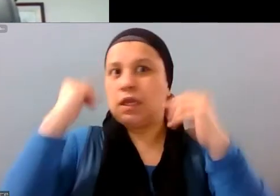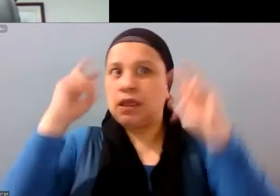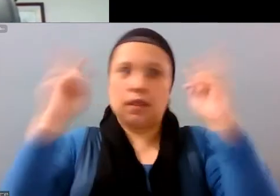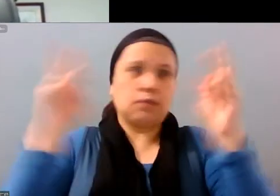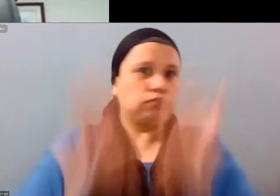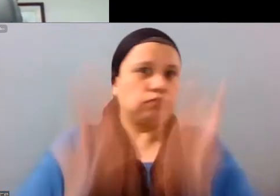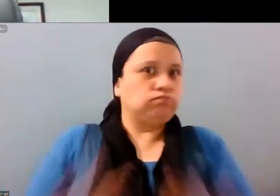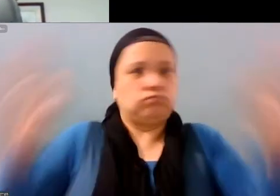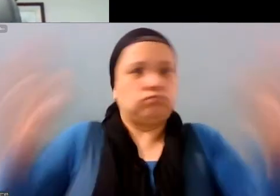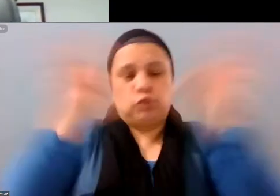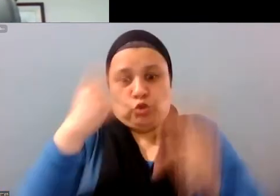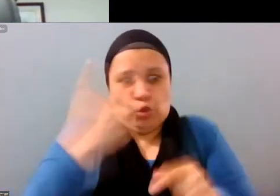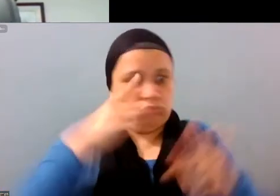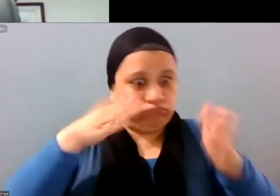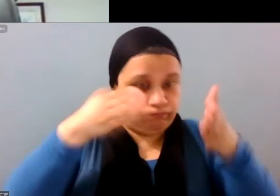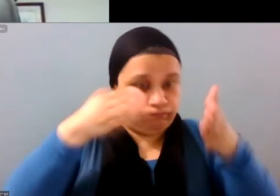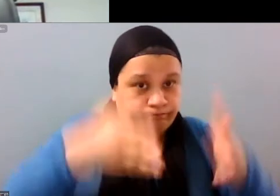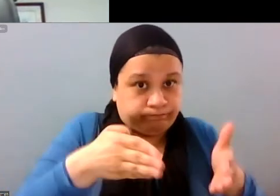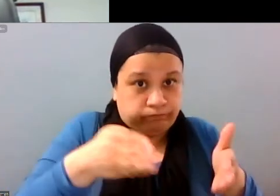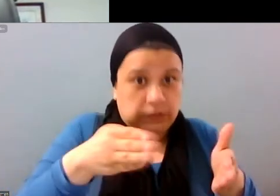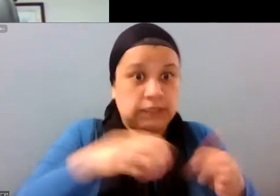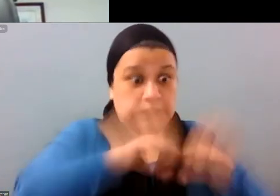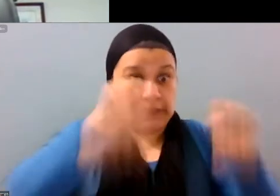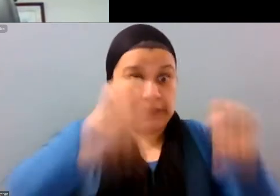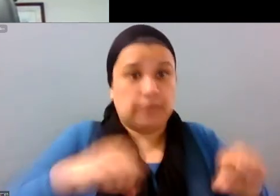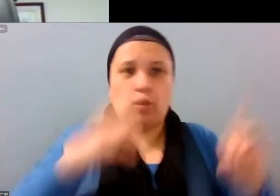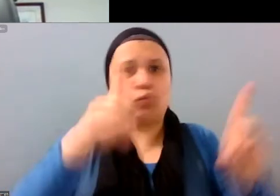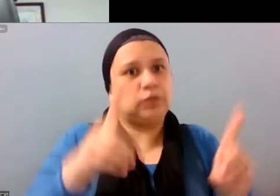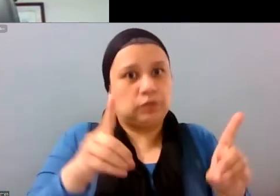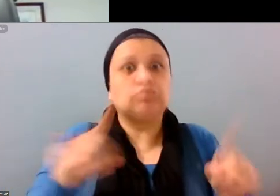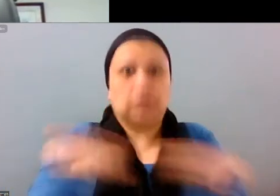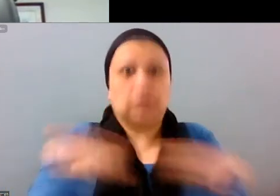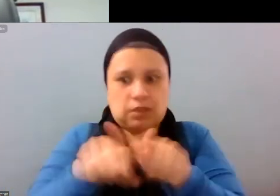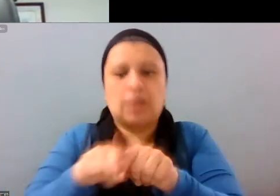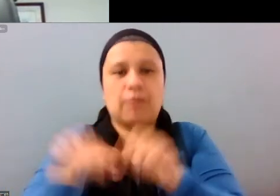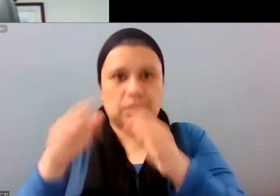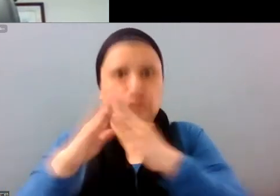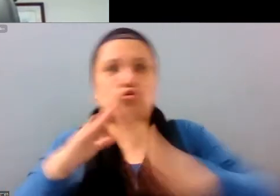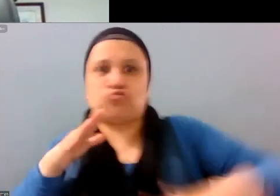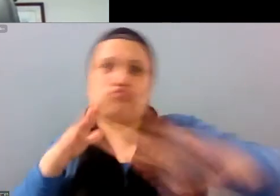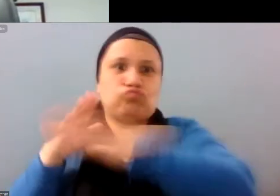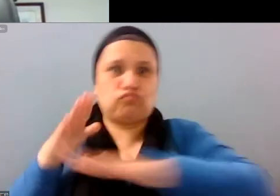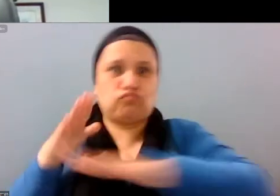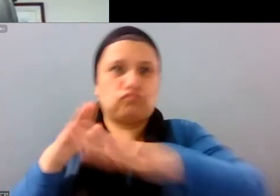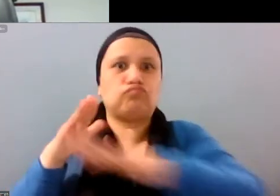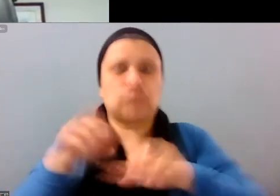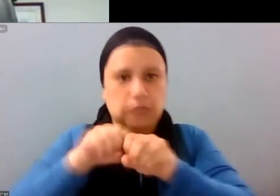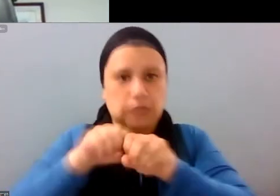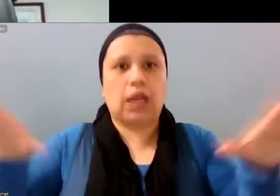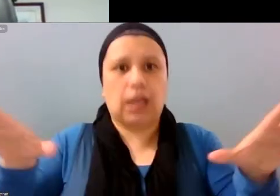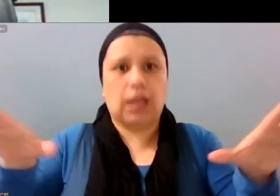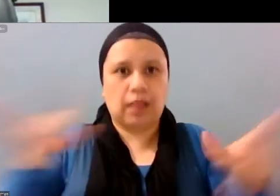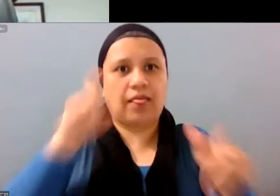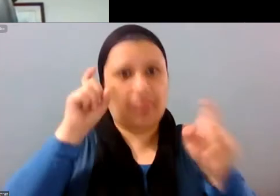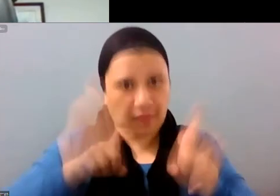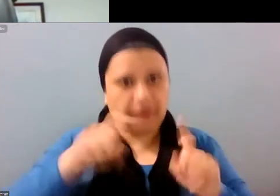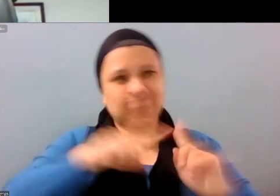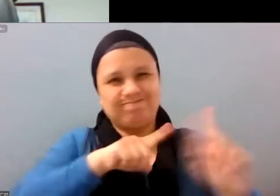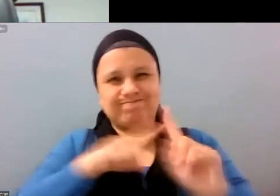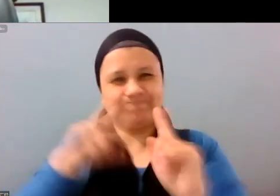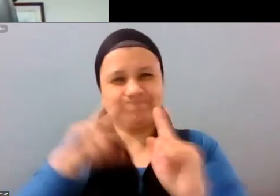el sistema educativo sino para la sociedad y que debe abordarse desde todas las diferentes perspectivas una de